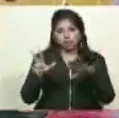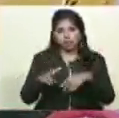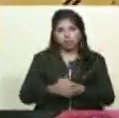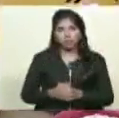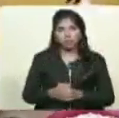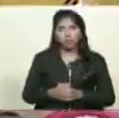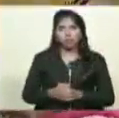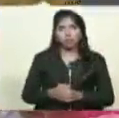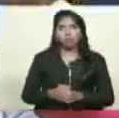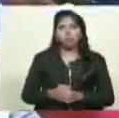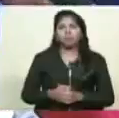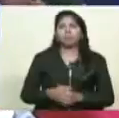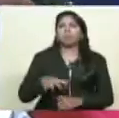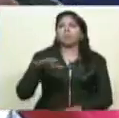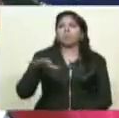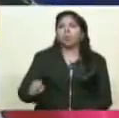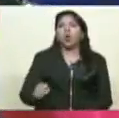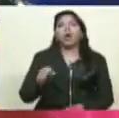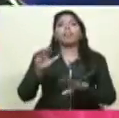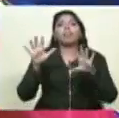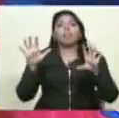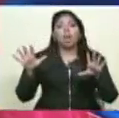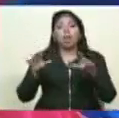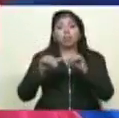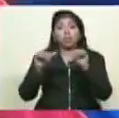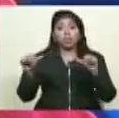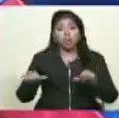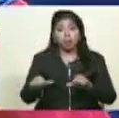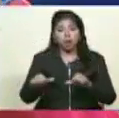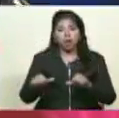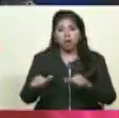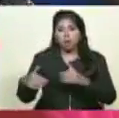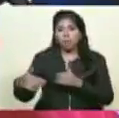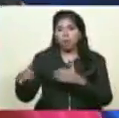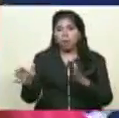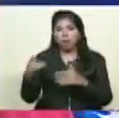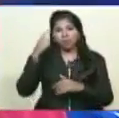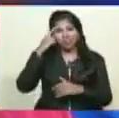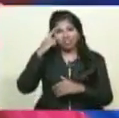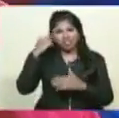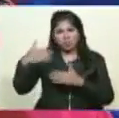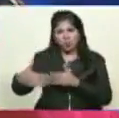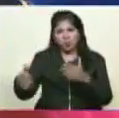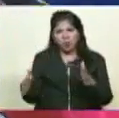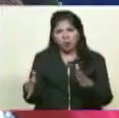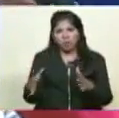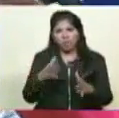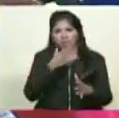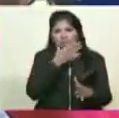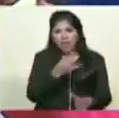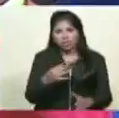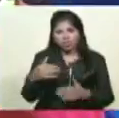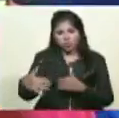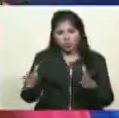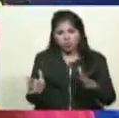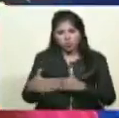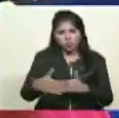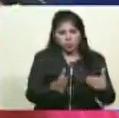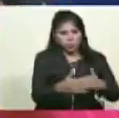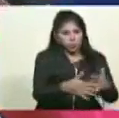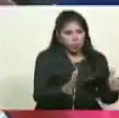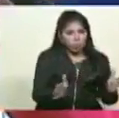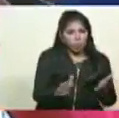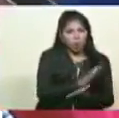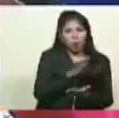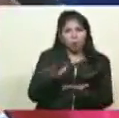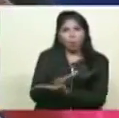presidente, 10 sistemas empaquetados. 10 sistemas empaquetados, de lo cual convenio que hizo la República